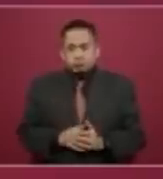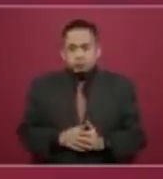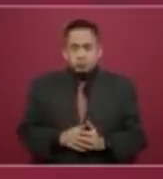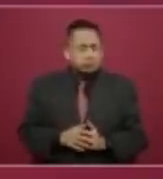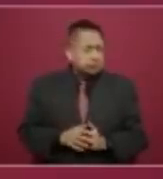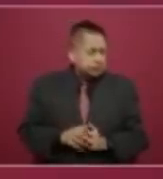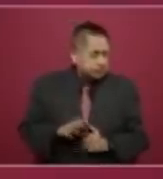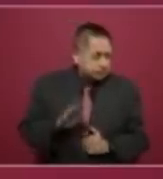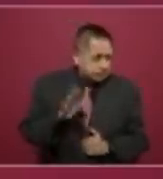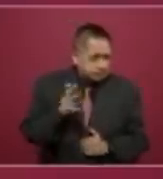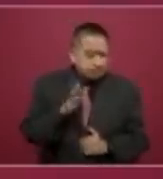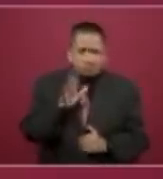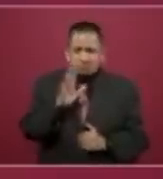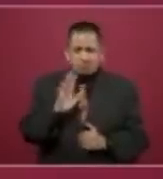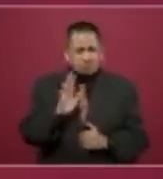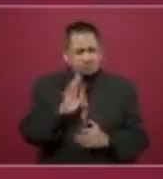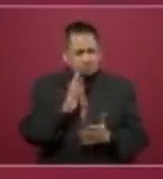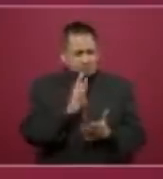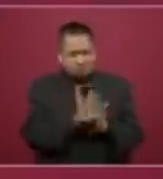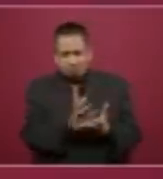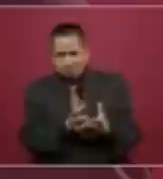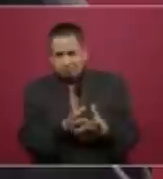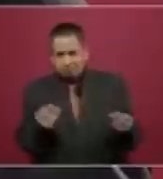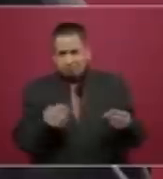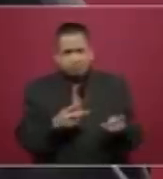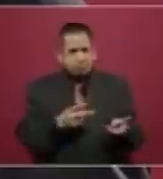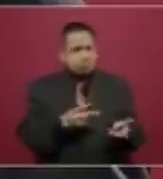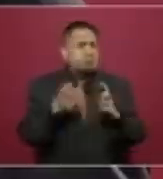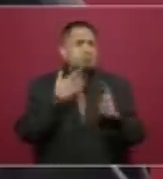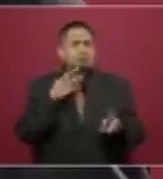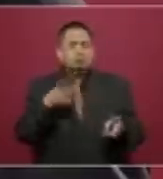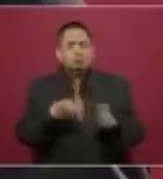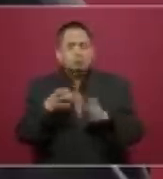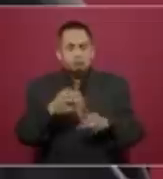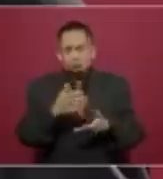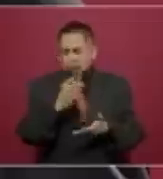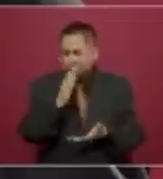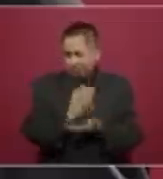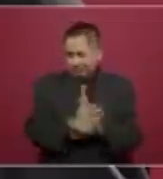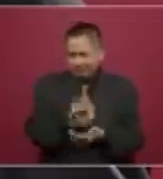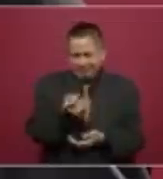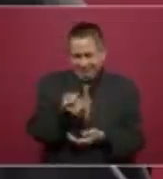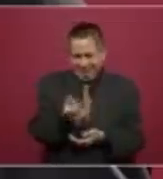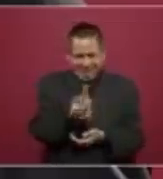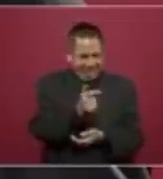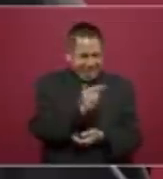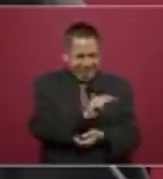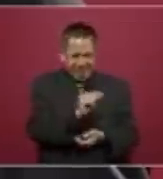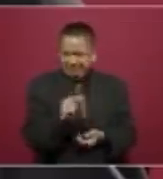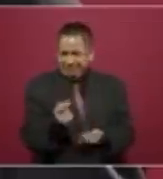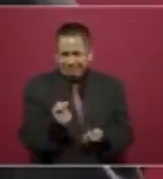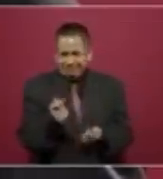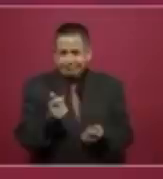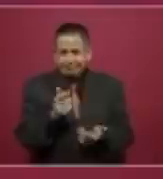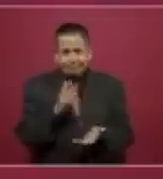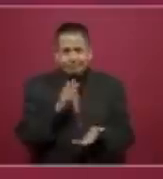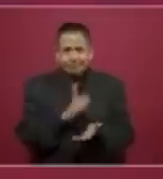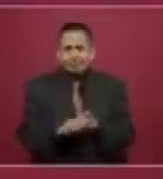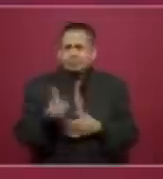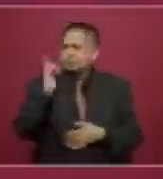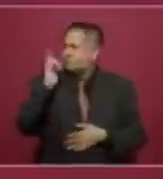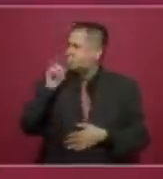prácticamente desaparecer el robo de combustible. Ojalá y